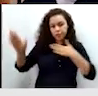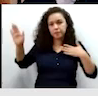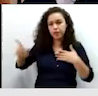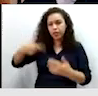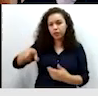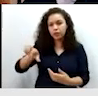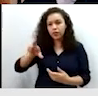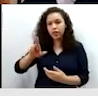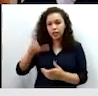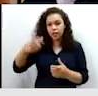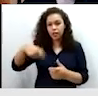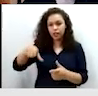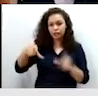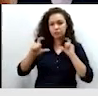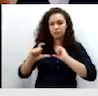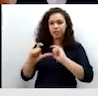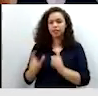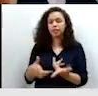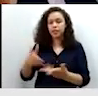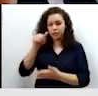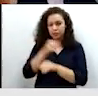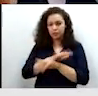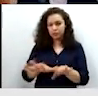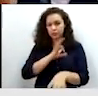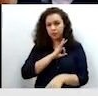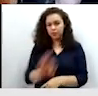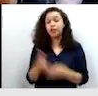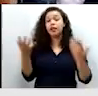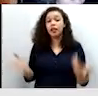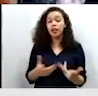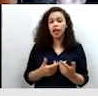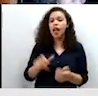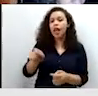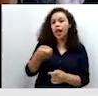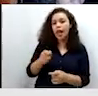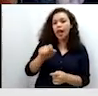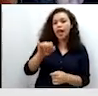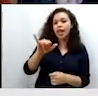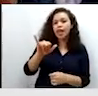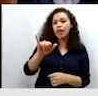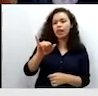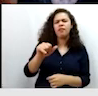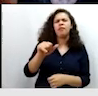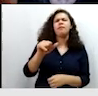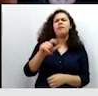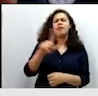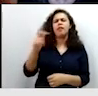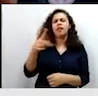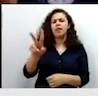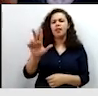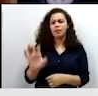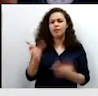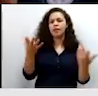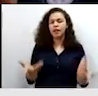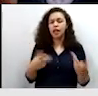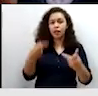QR. Primero van a tener en este apartado generar una llave y con esa llave llenan su